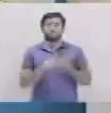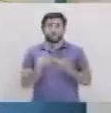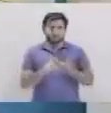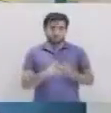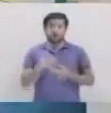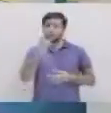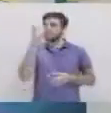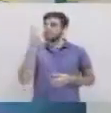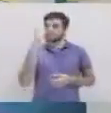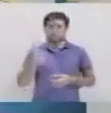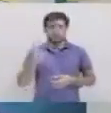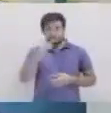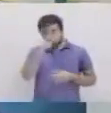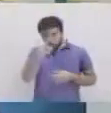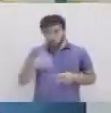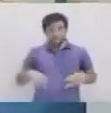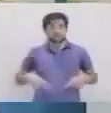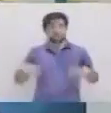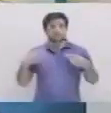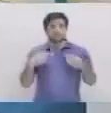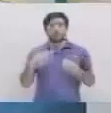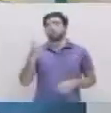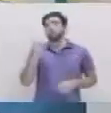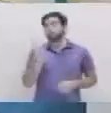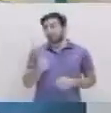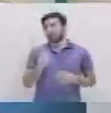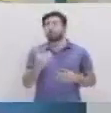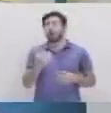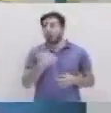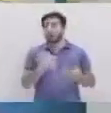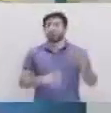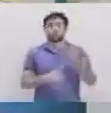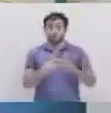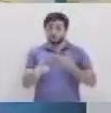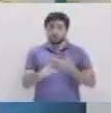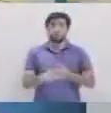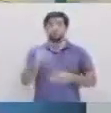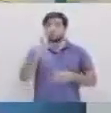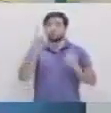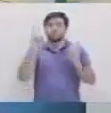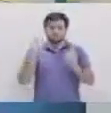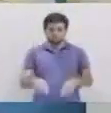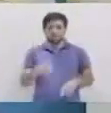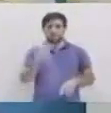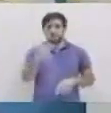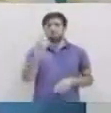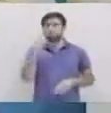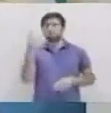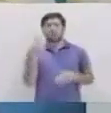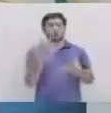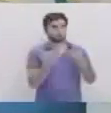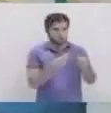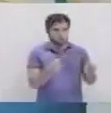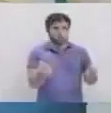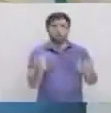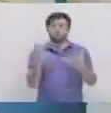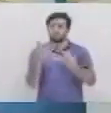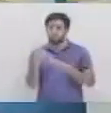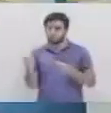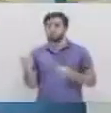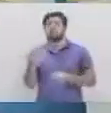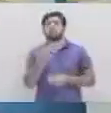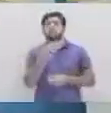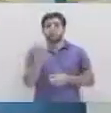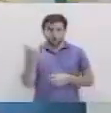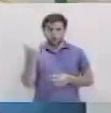vida hay problemas. Y cuando hay un análisis de problemas, vamos a encontrar aprendizaje, información